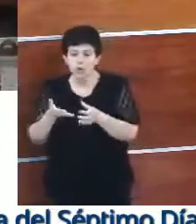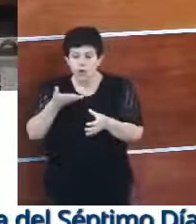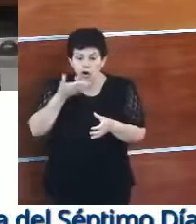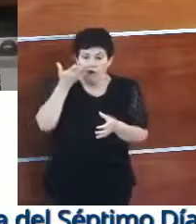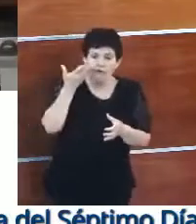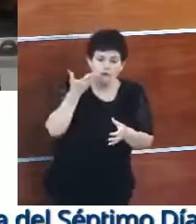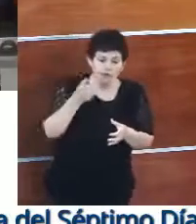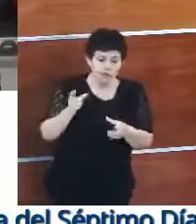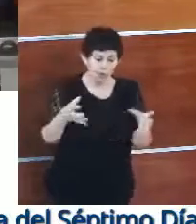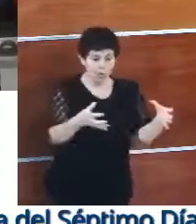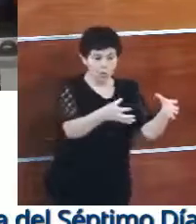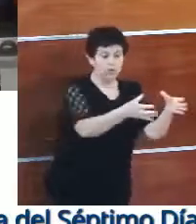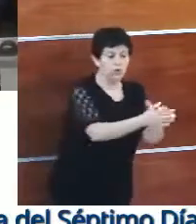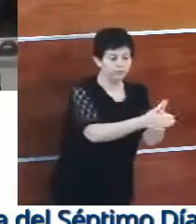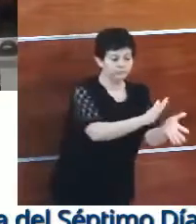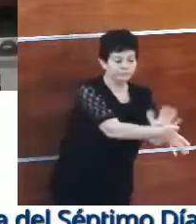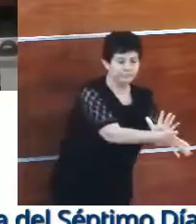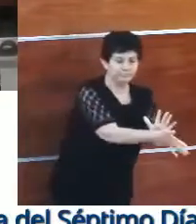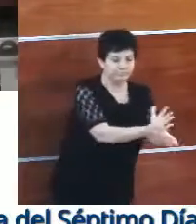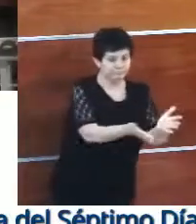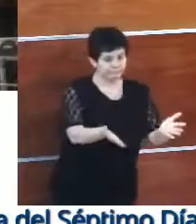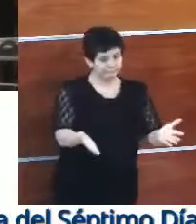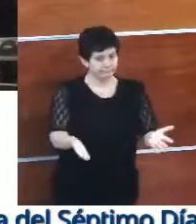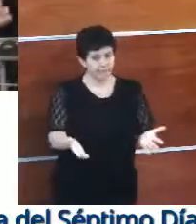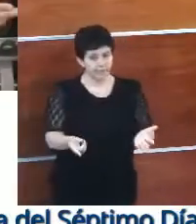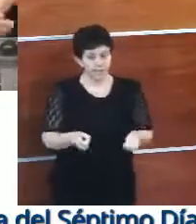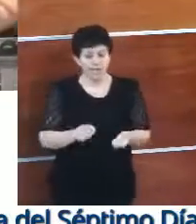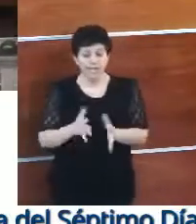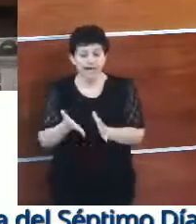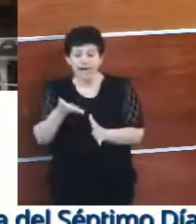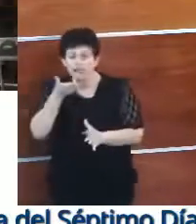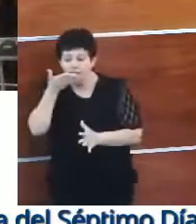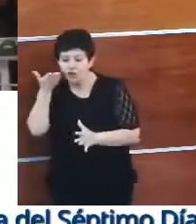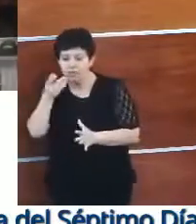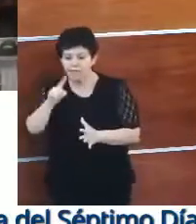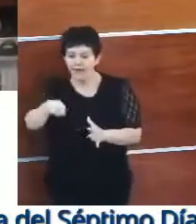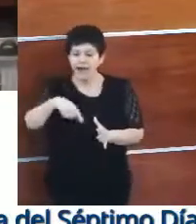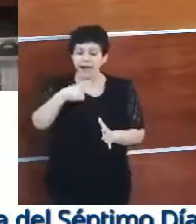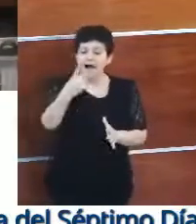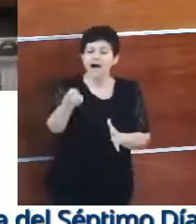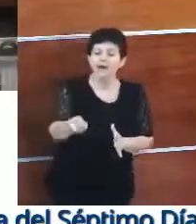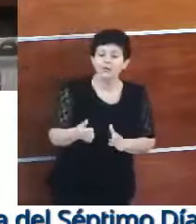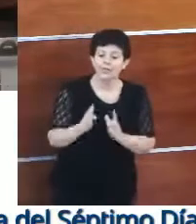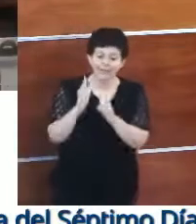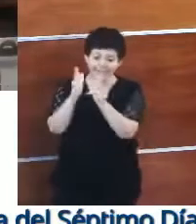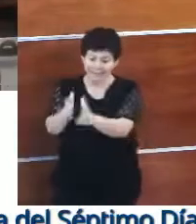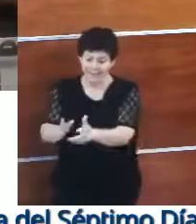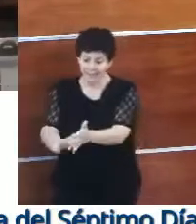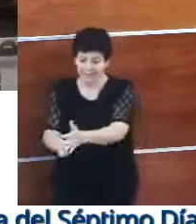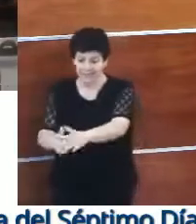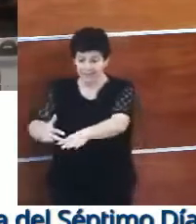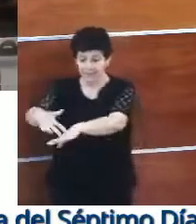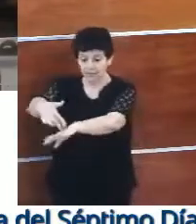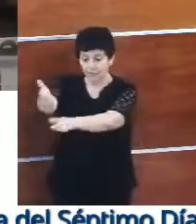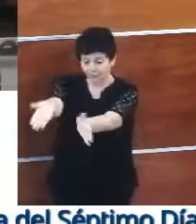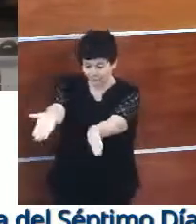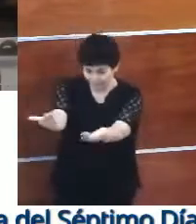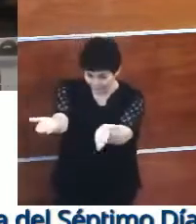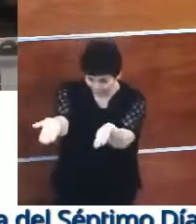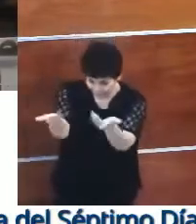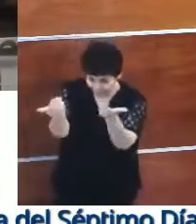a un grupo destruirá. Y es por eso que su misma voz a otro grupo dirá, resucitaos,